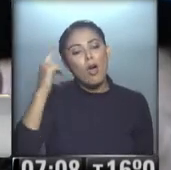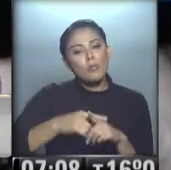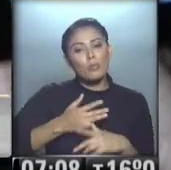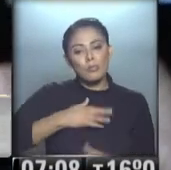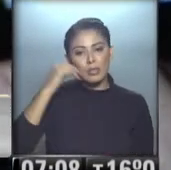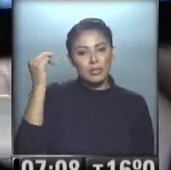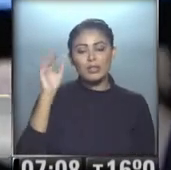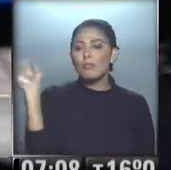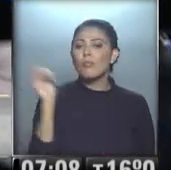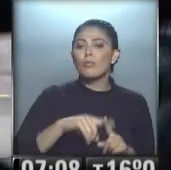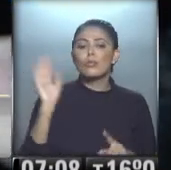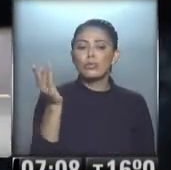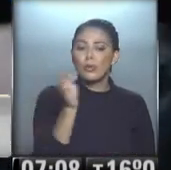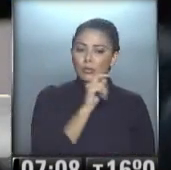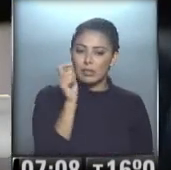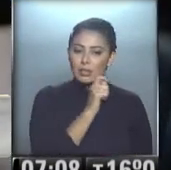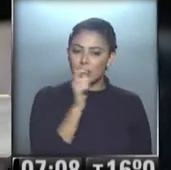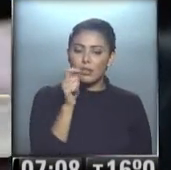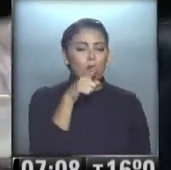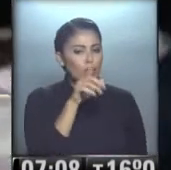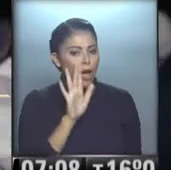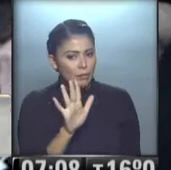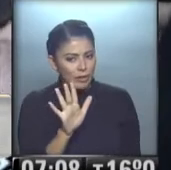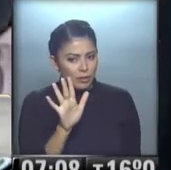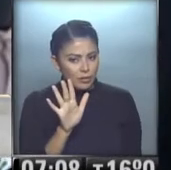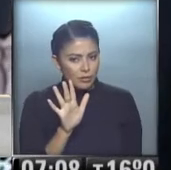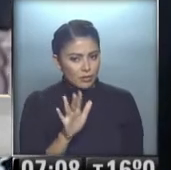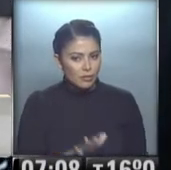y por todas las chicas. ¿Era lo que esperaba, que están, Susana?